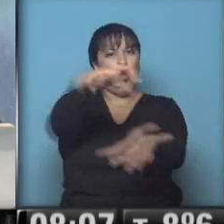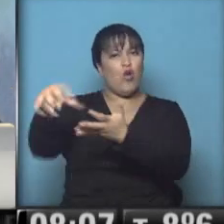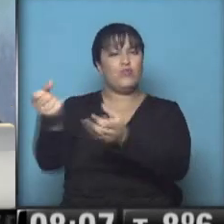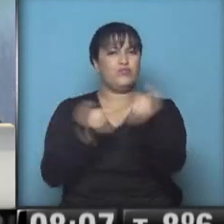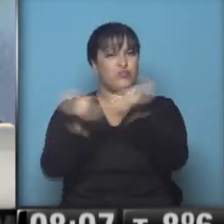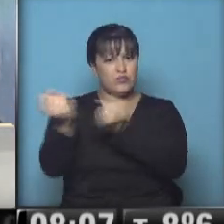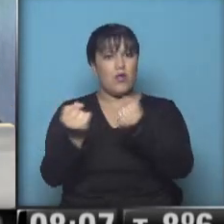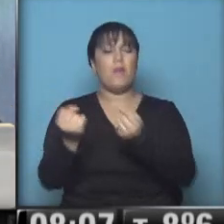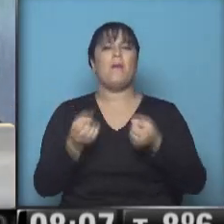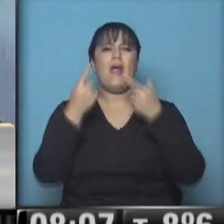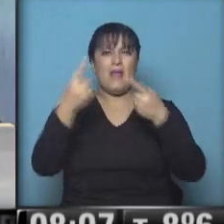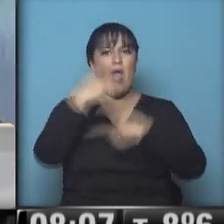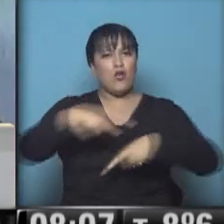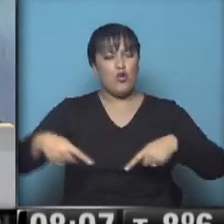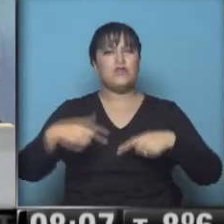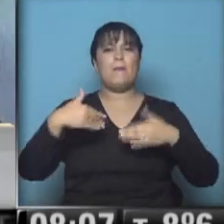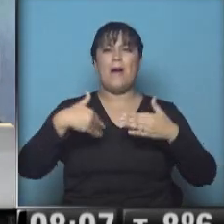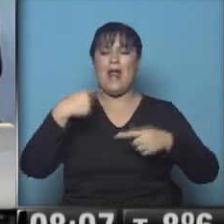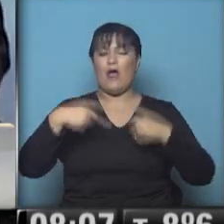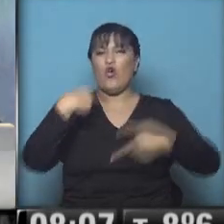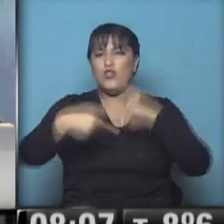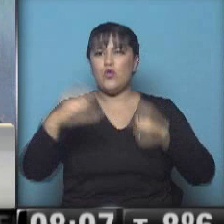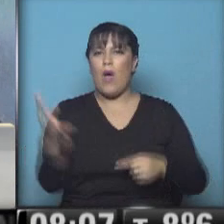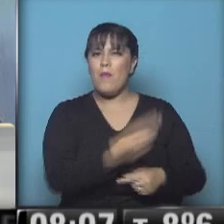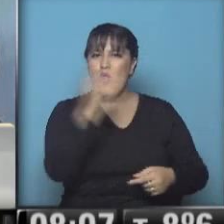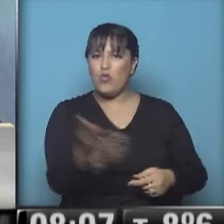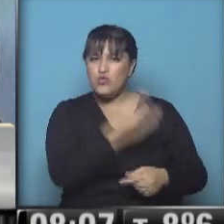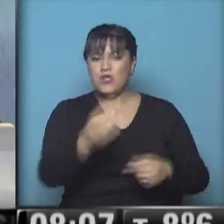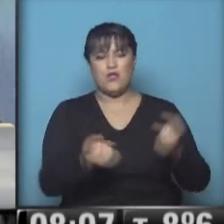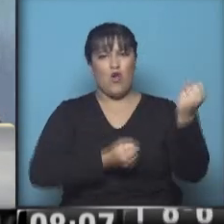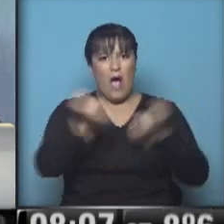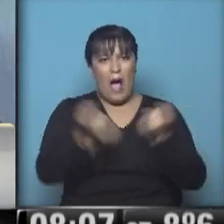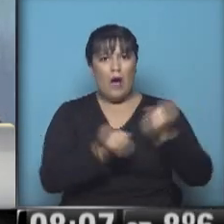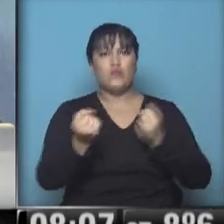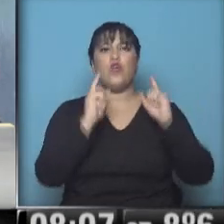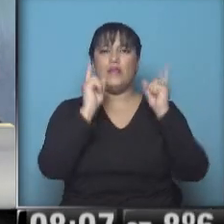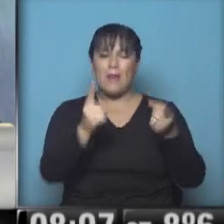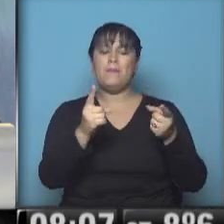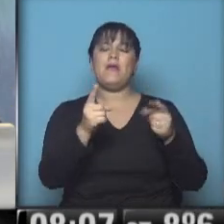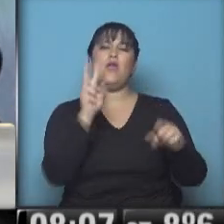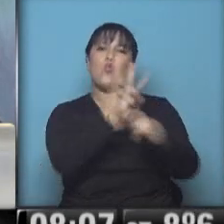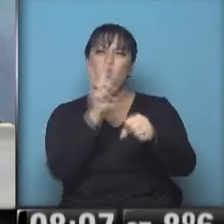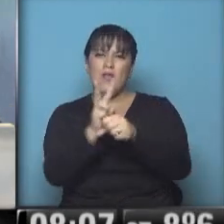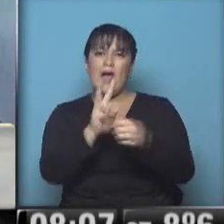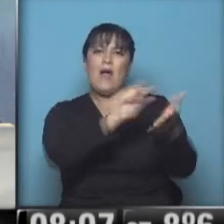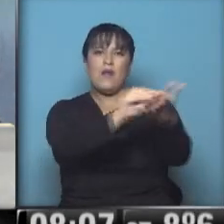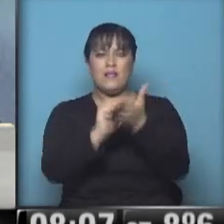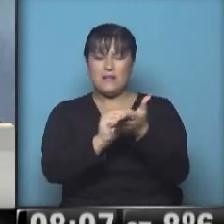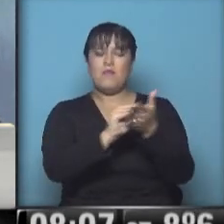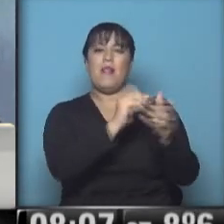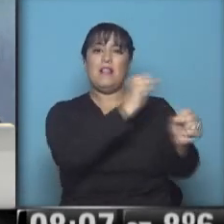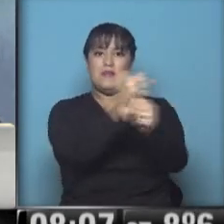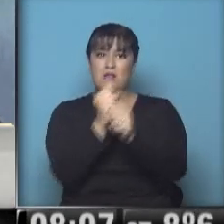estímulos correspondientes para seguir produciendo más garantizar la defensa de los puestos de trabajo e impulsar el